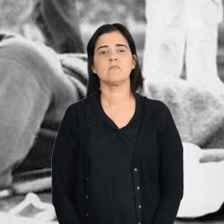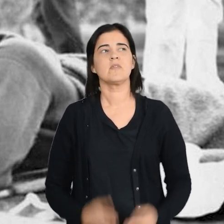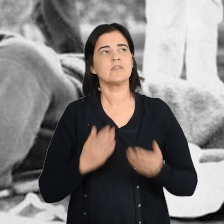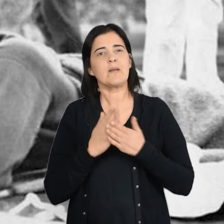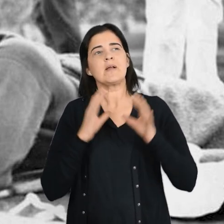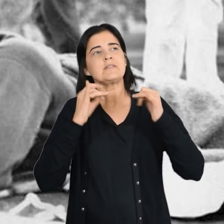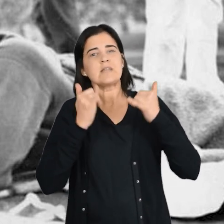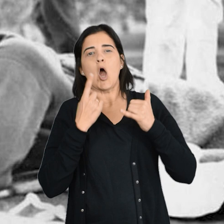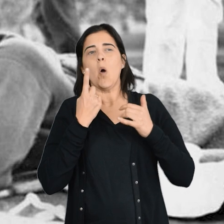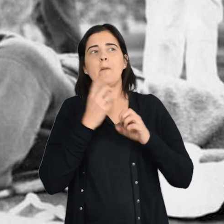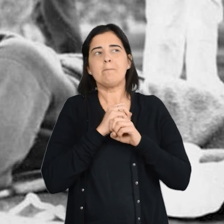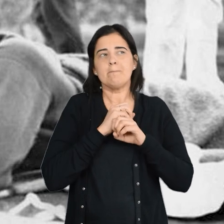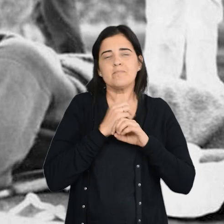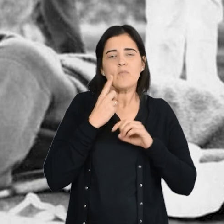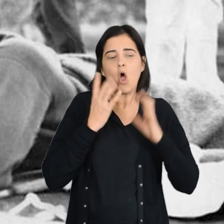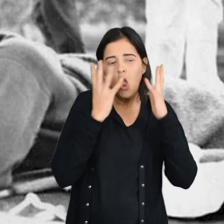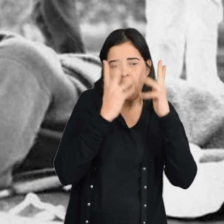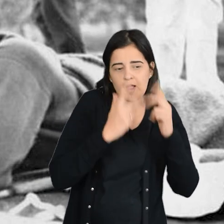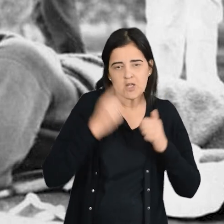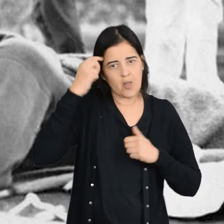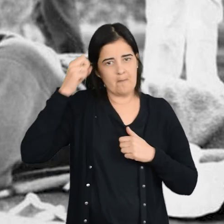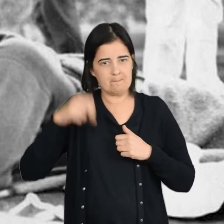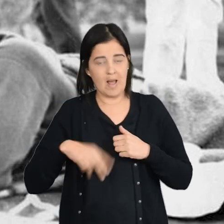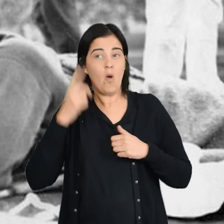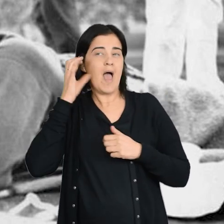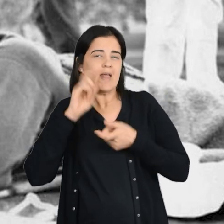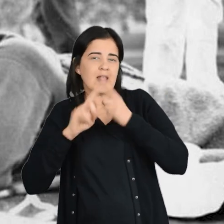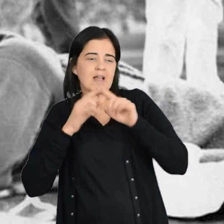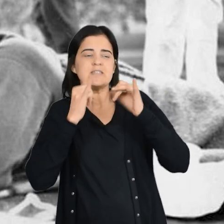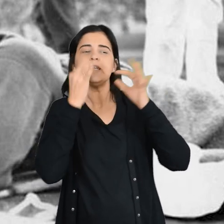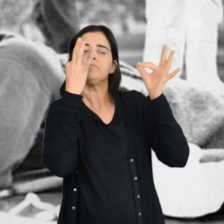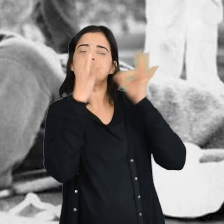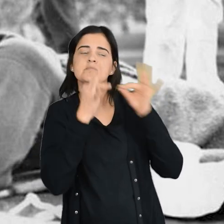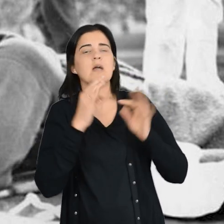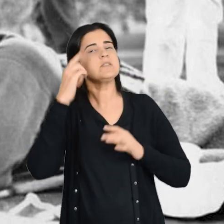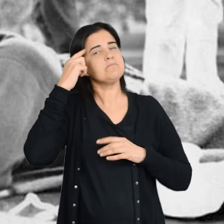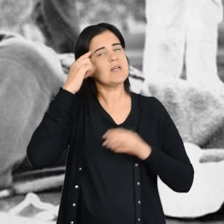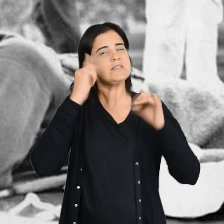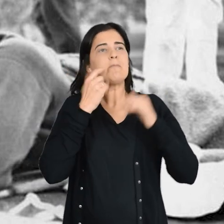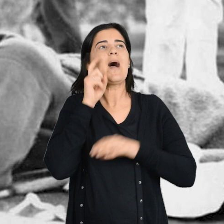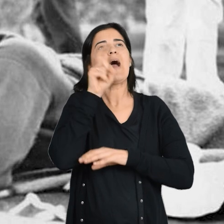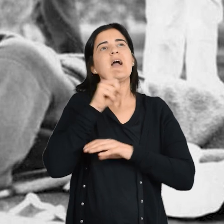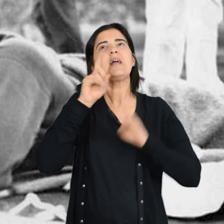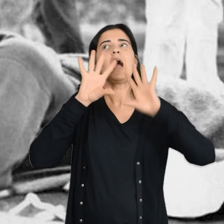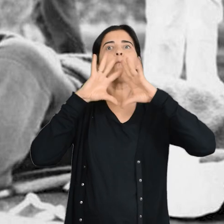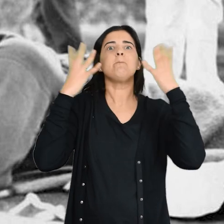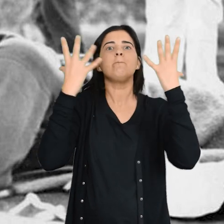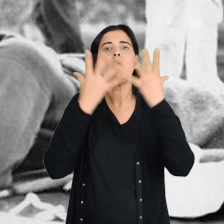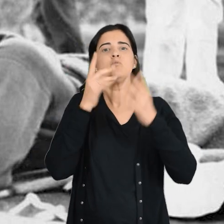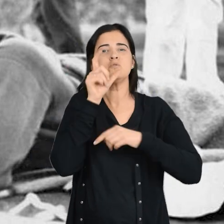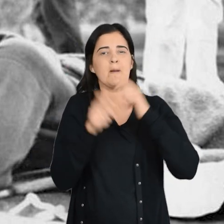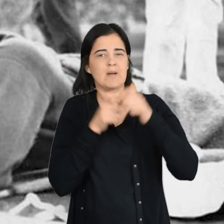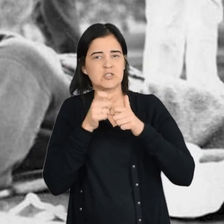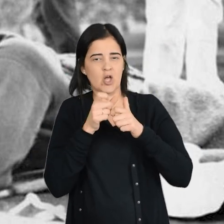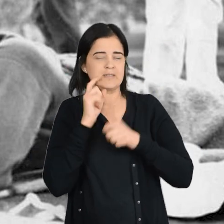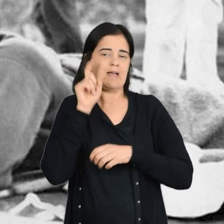todo era parte de un perverso plan una estrategia meticulosamente pensada para engañar al mundo